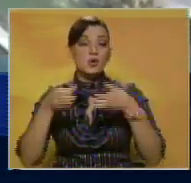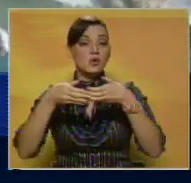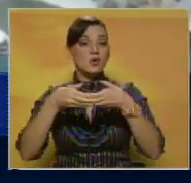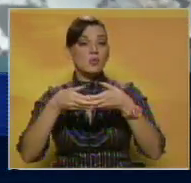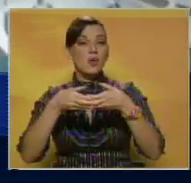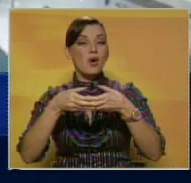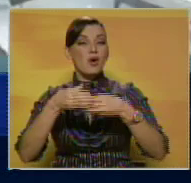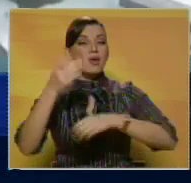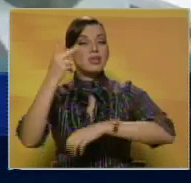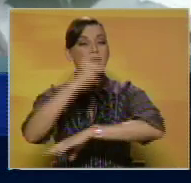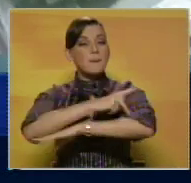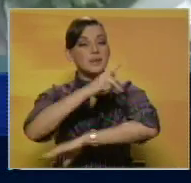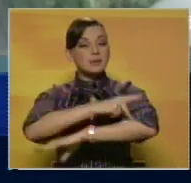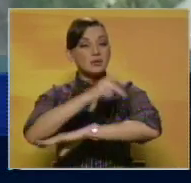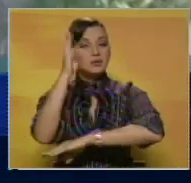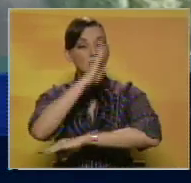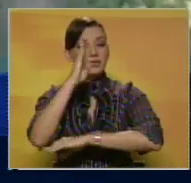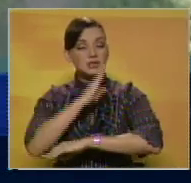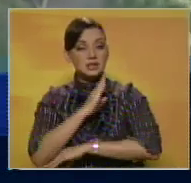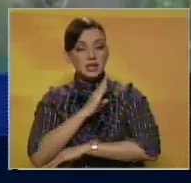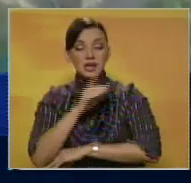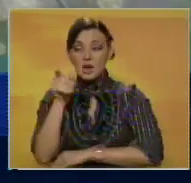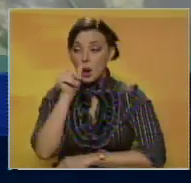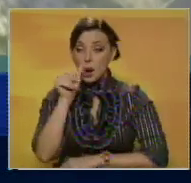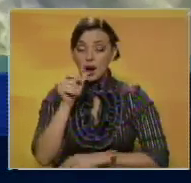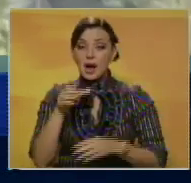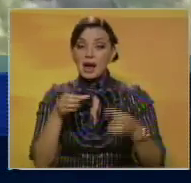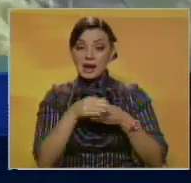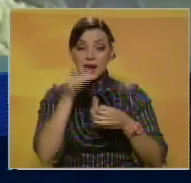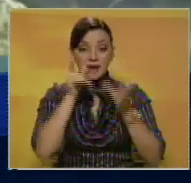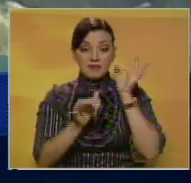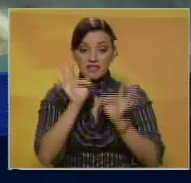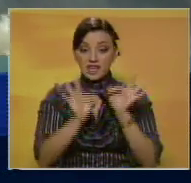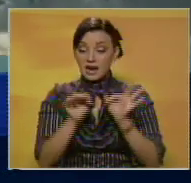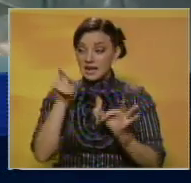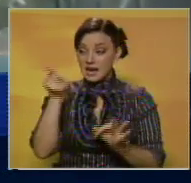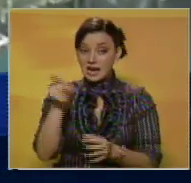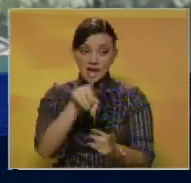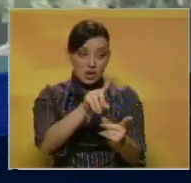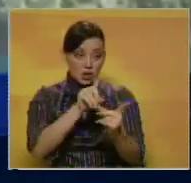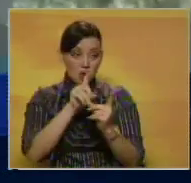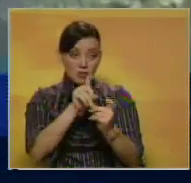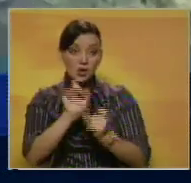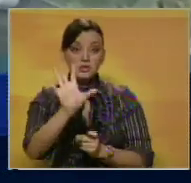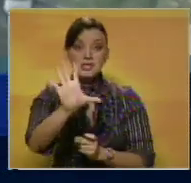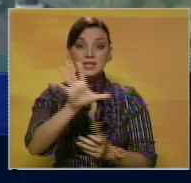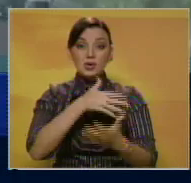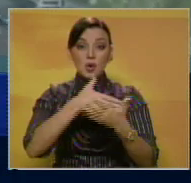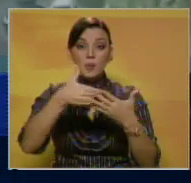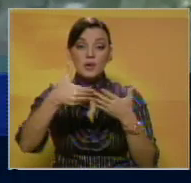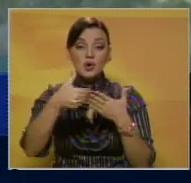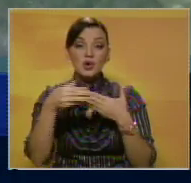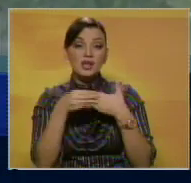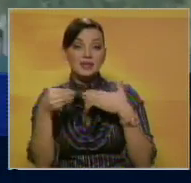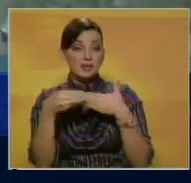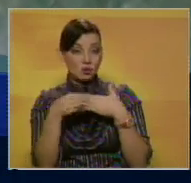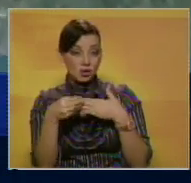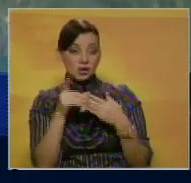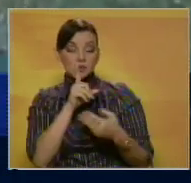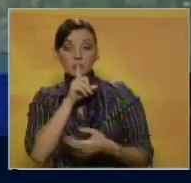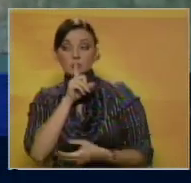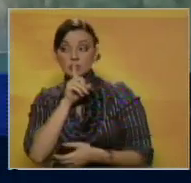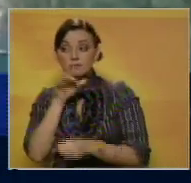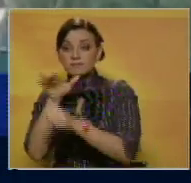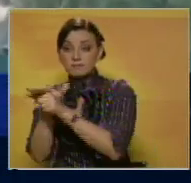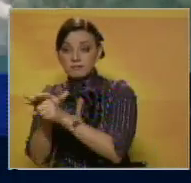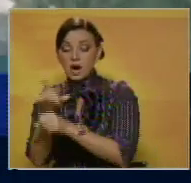Petrobras. Cunha fue acusado por la Fiscalía brasileña de cobrar un soborno de 5 millones de dólares. La entidad investiga